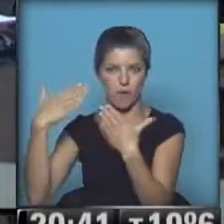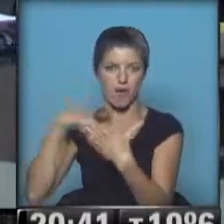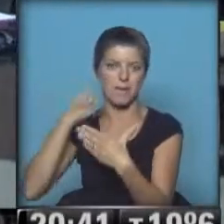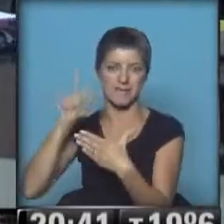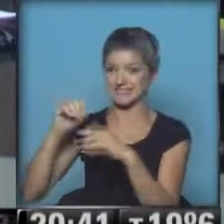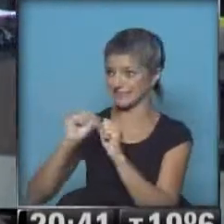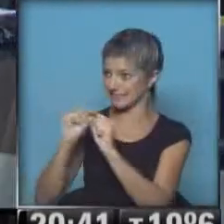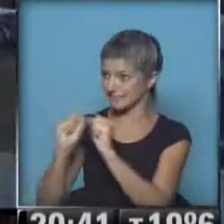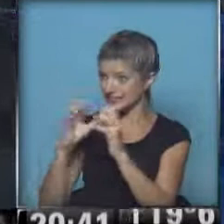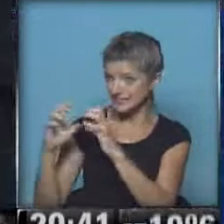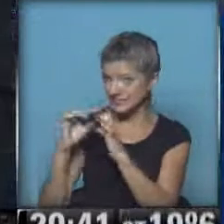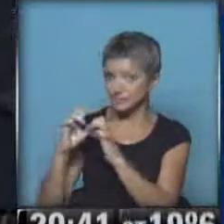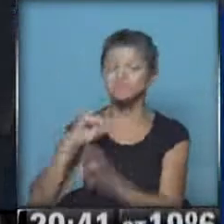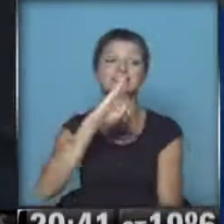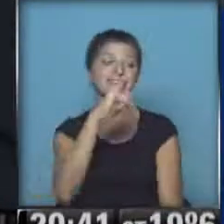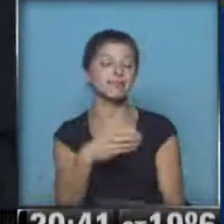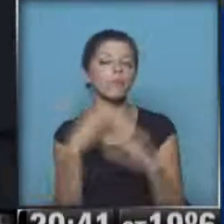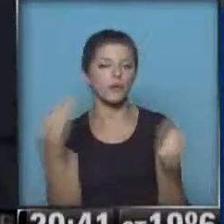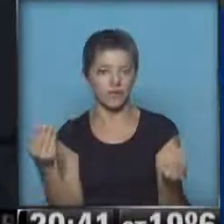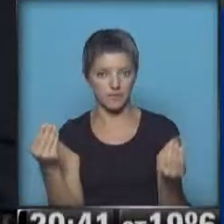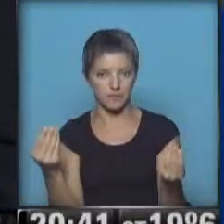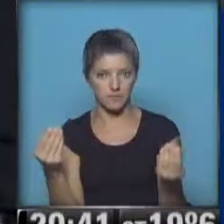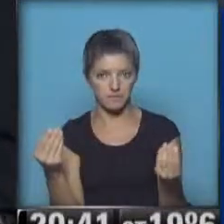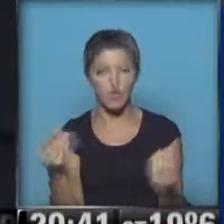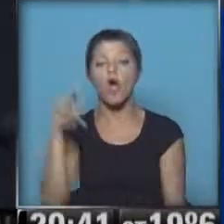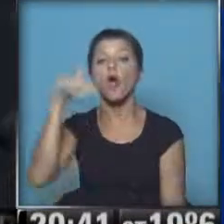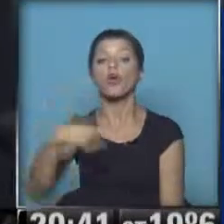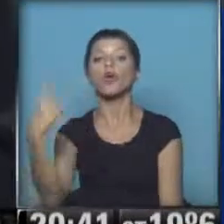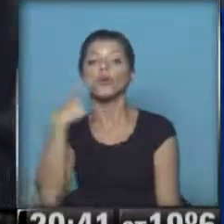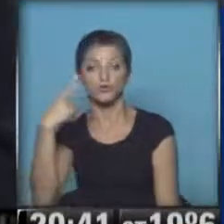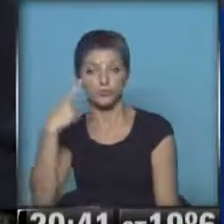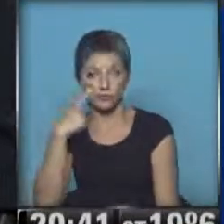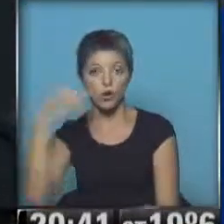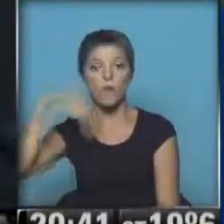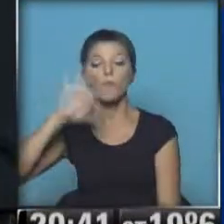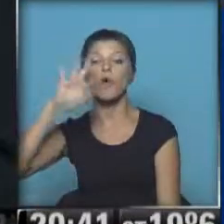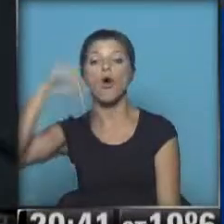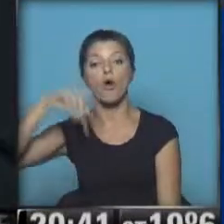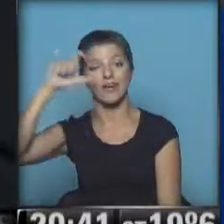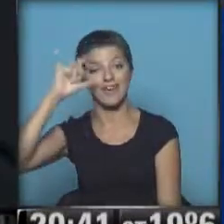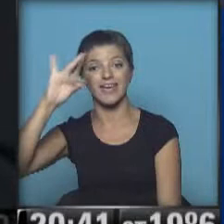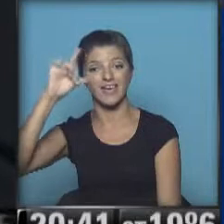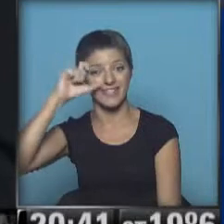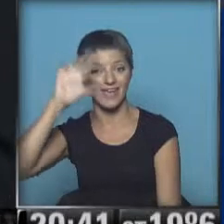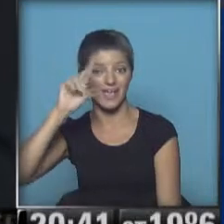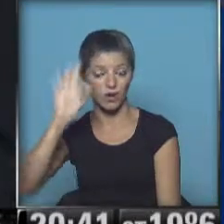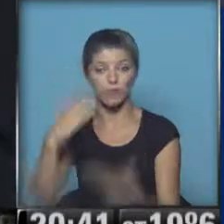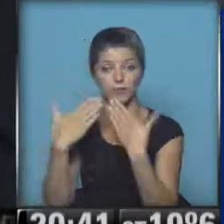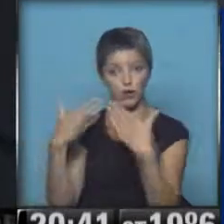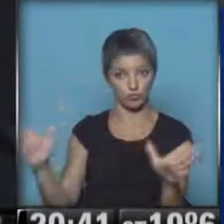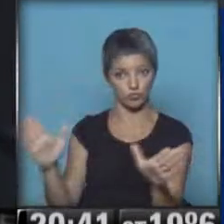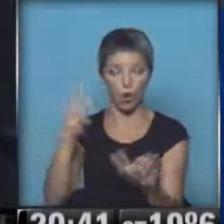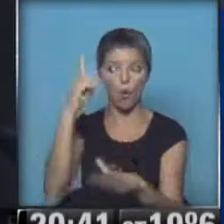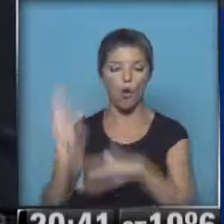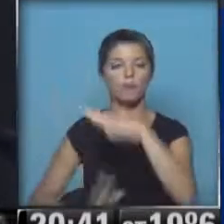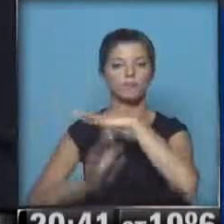crisis. Sí, sin lugar a dudas, porque hoy se conoció la renuncia de Juan Carlos Monedero, una de las principales personas, uno de los principales